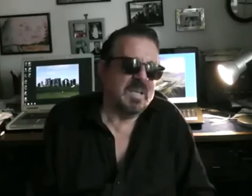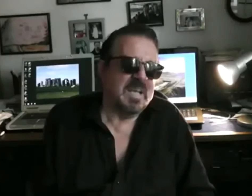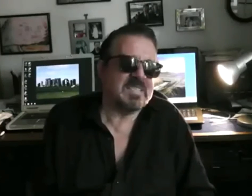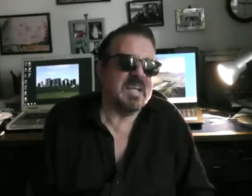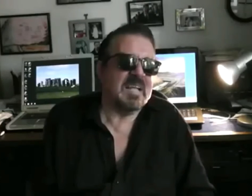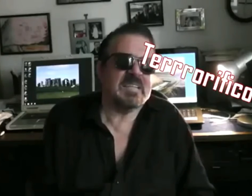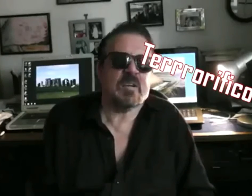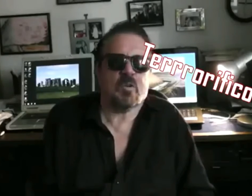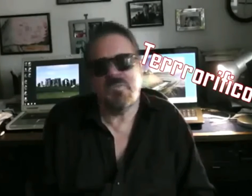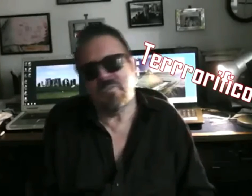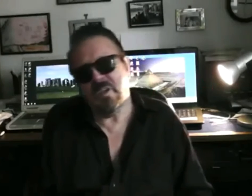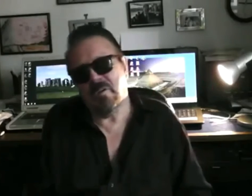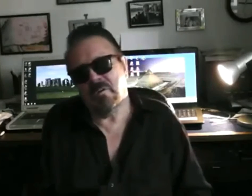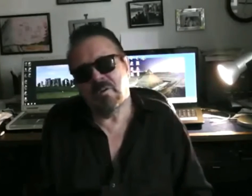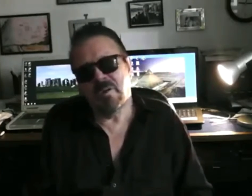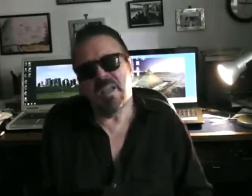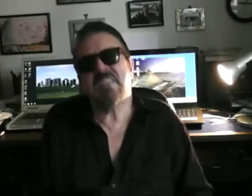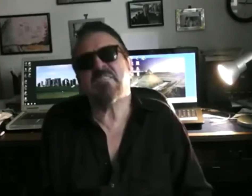bueno,